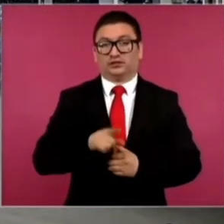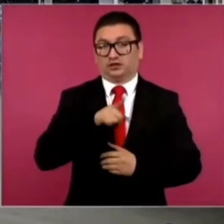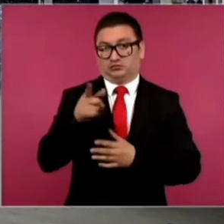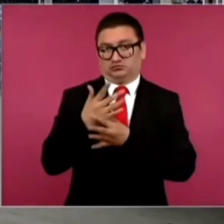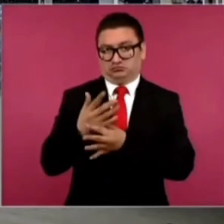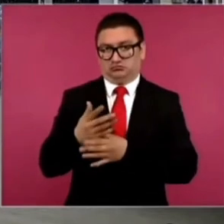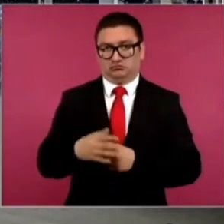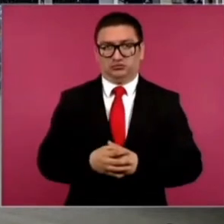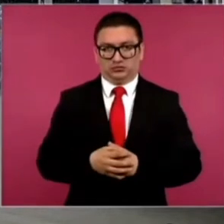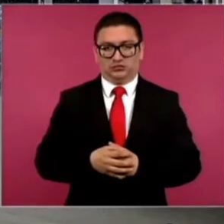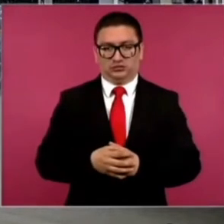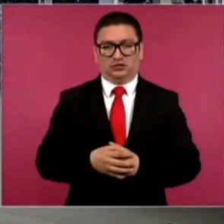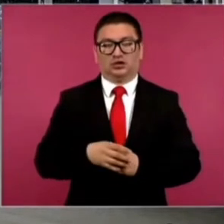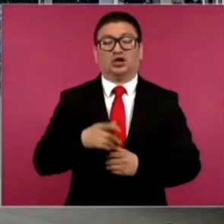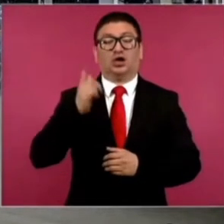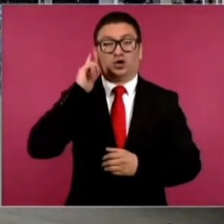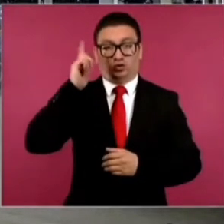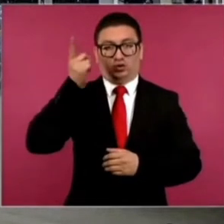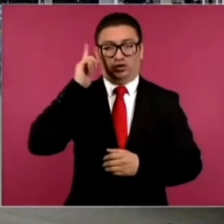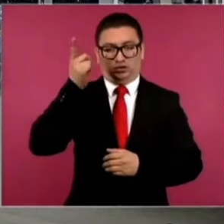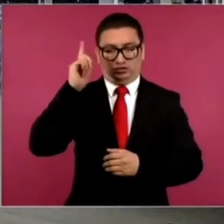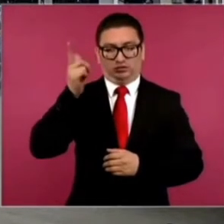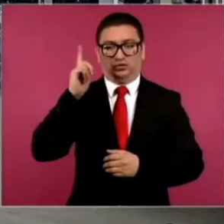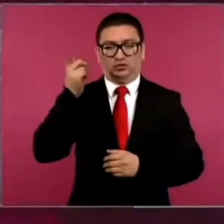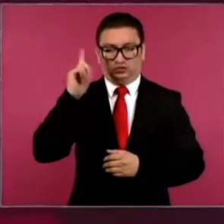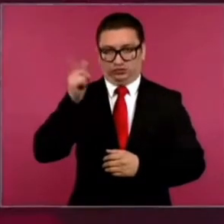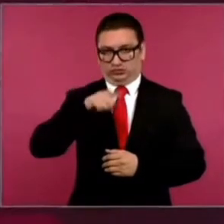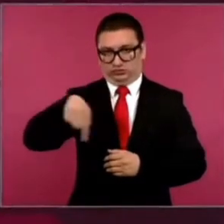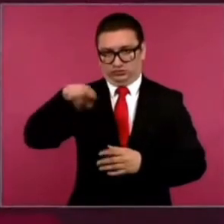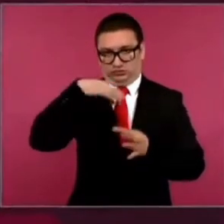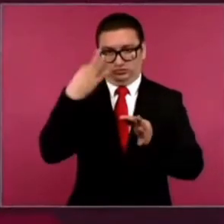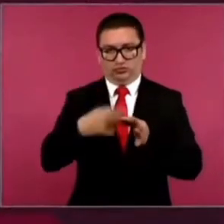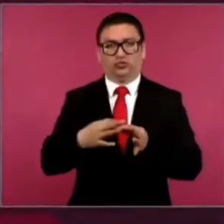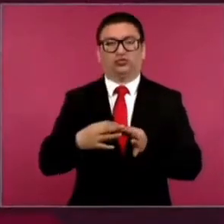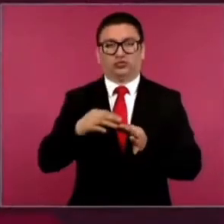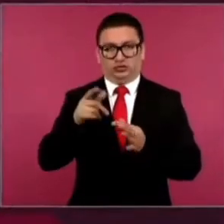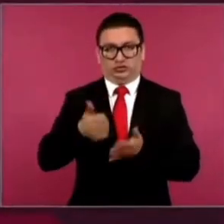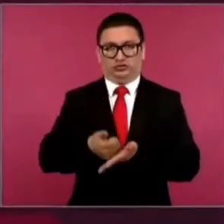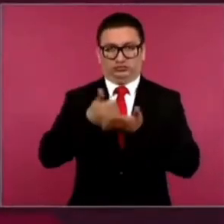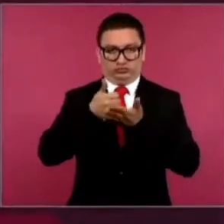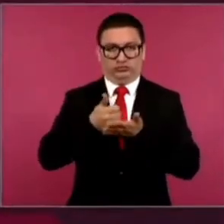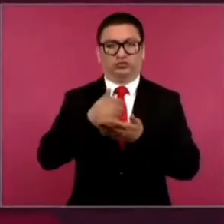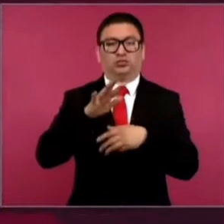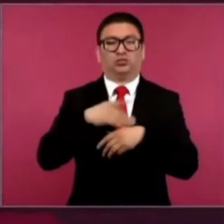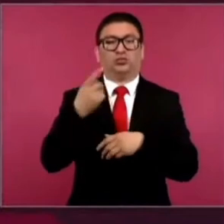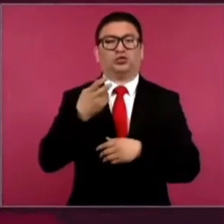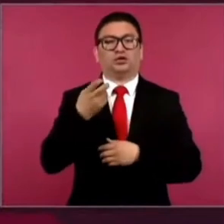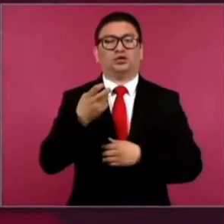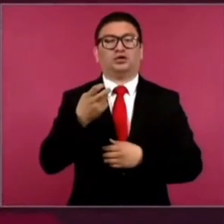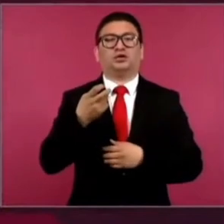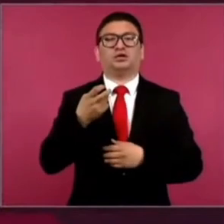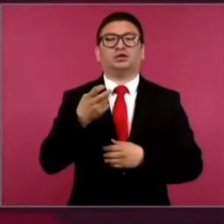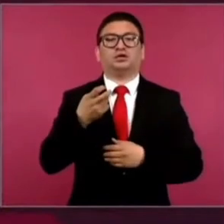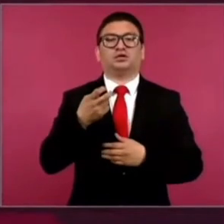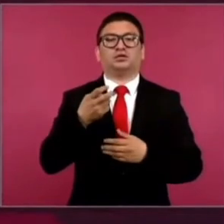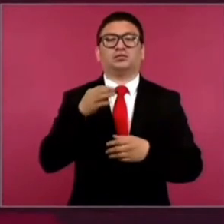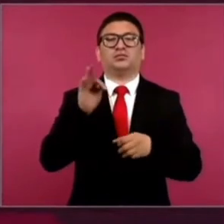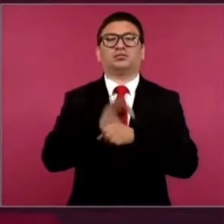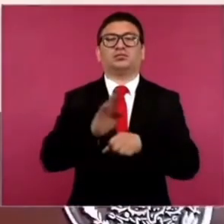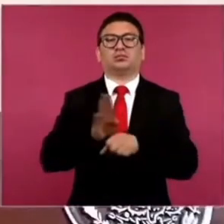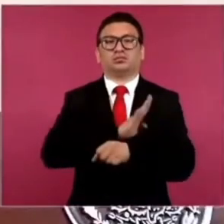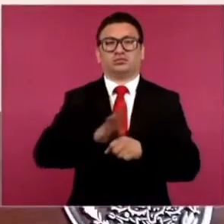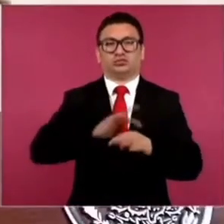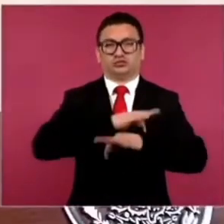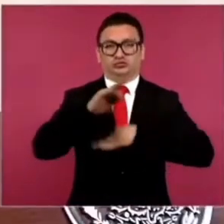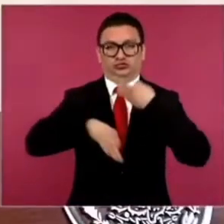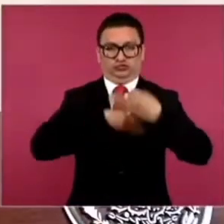Ellos Sí, mandaron un plan. ojalá y se cumpla eso y nos ayuda, porque es ahora sí en beneficio de